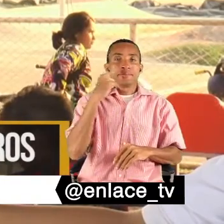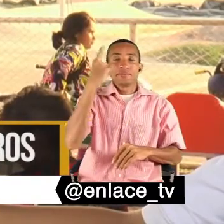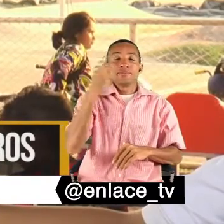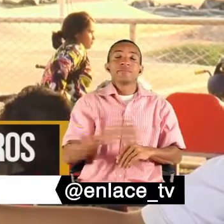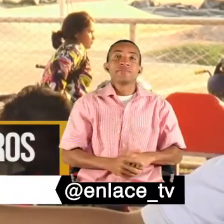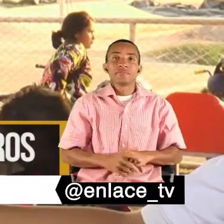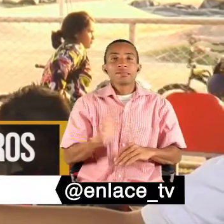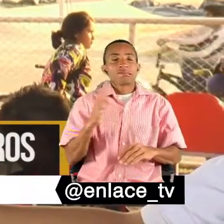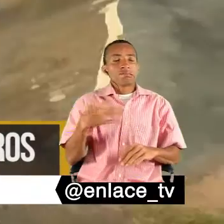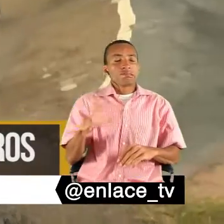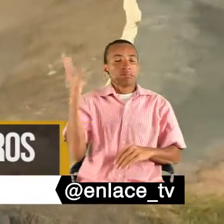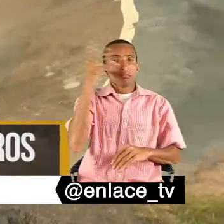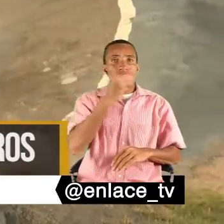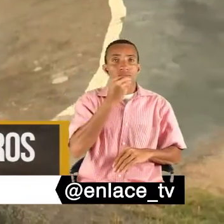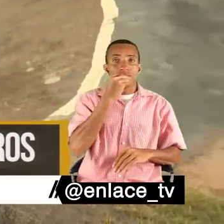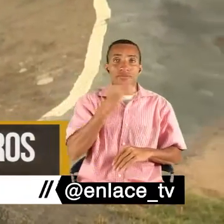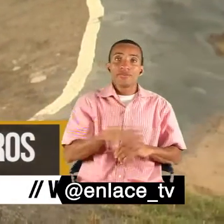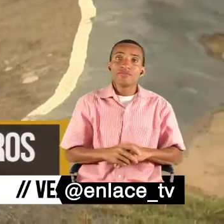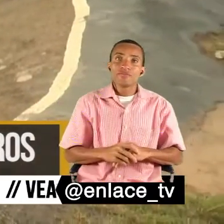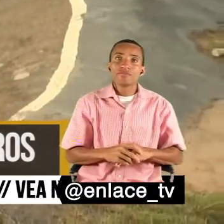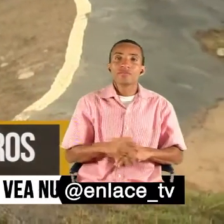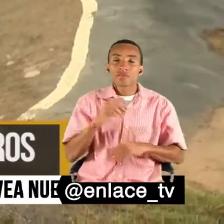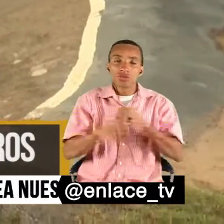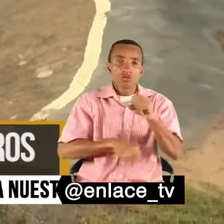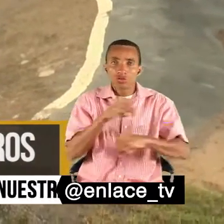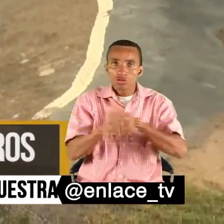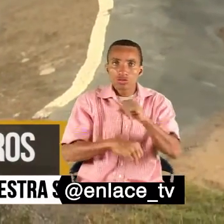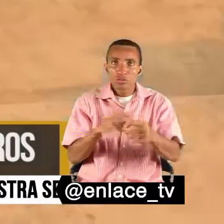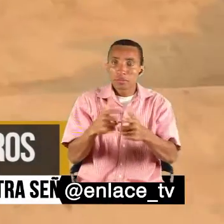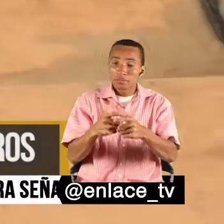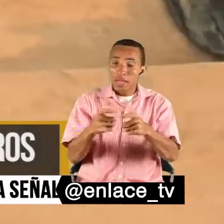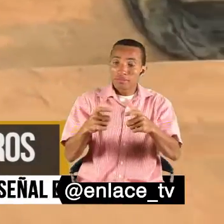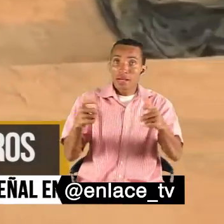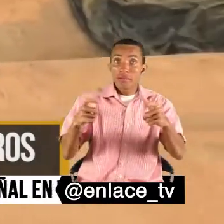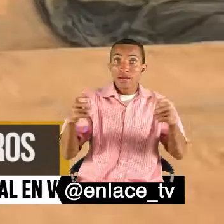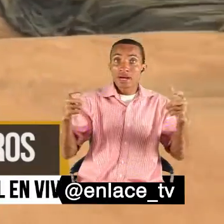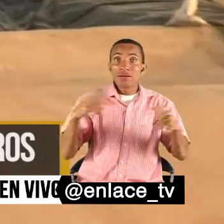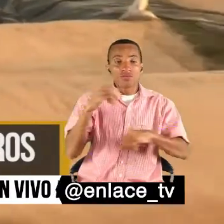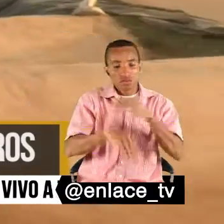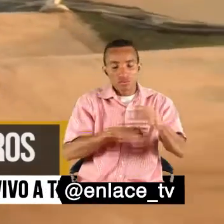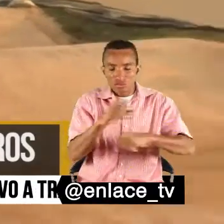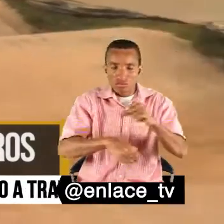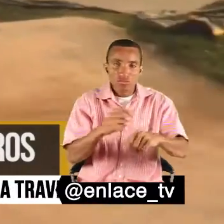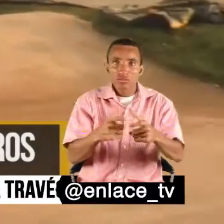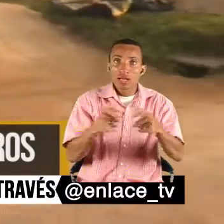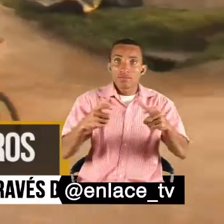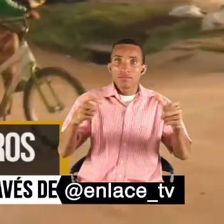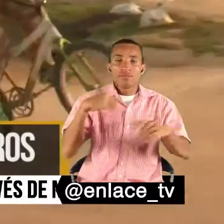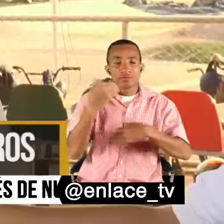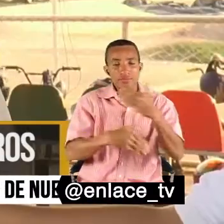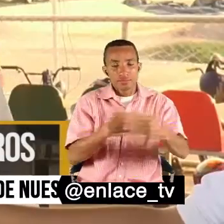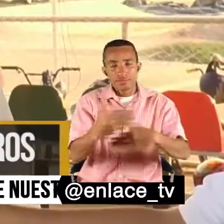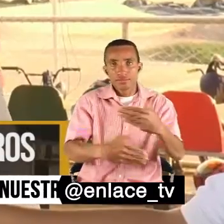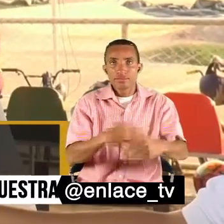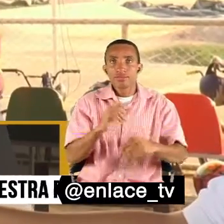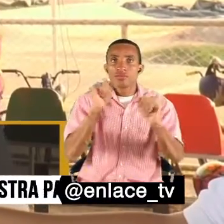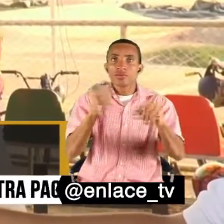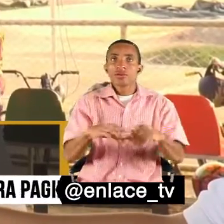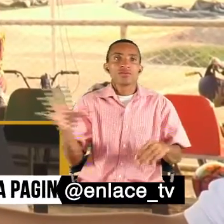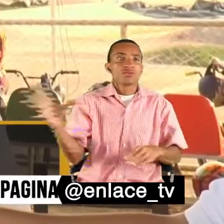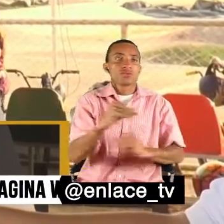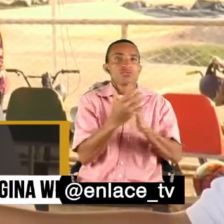pues es su primera carrera. El bicicross cada día toma más fuerza en la ciudad y se trabaja para lograr su masificación. Pues los niveles de habilidad todos